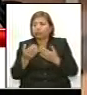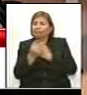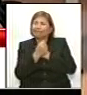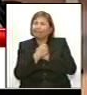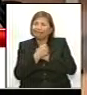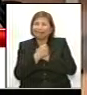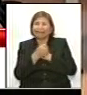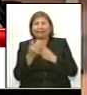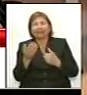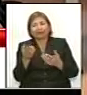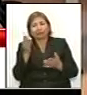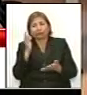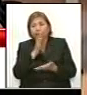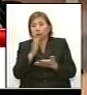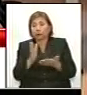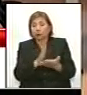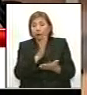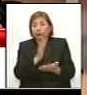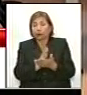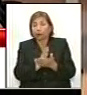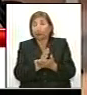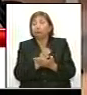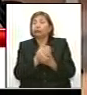afectivas, problemas afectivos,